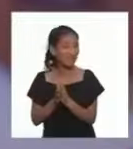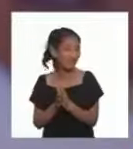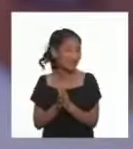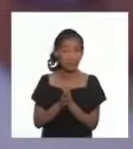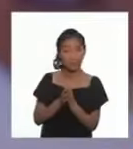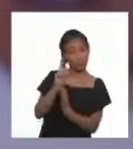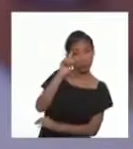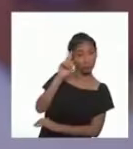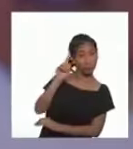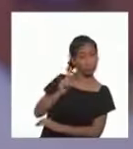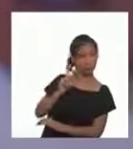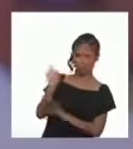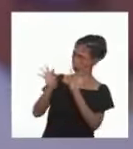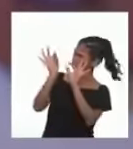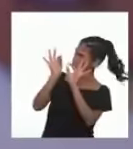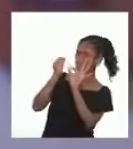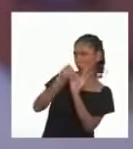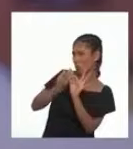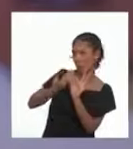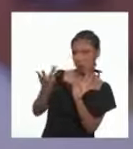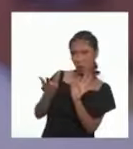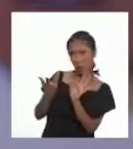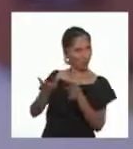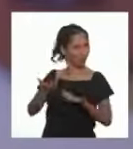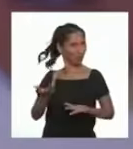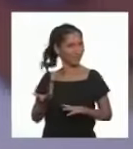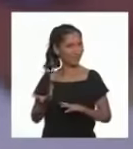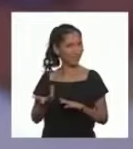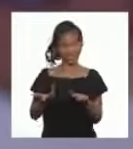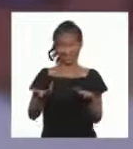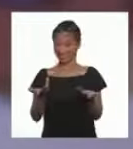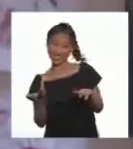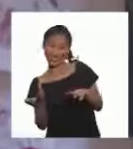No conocía cómo se hacen estos tejidos tan especiales.